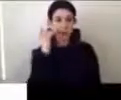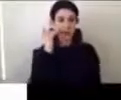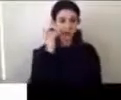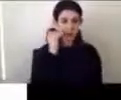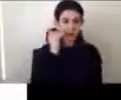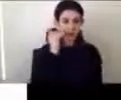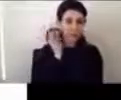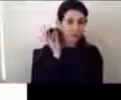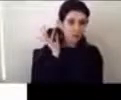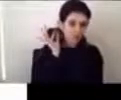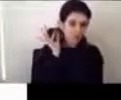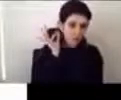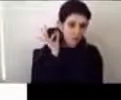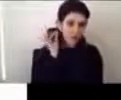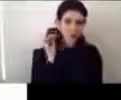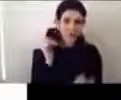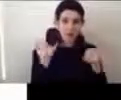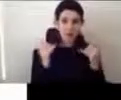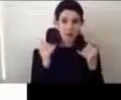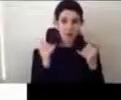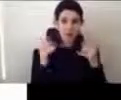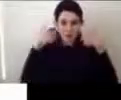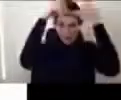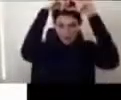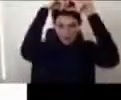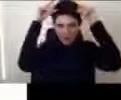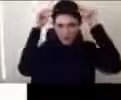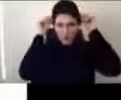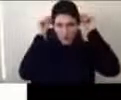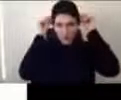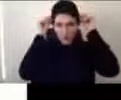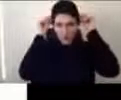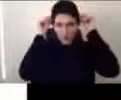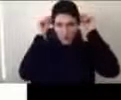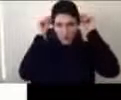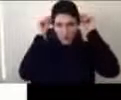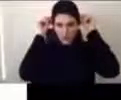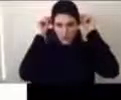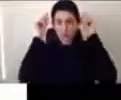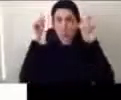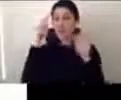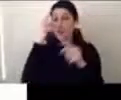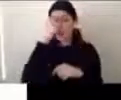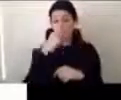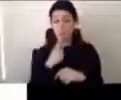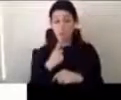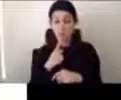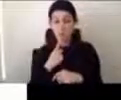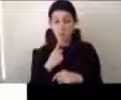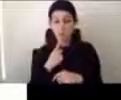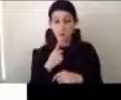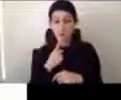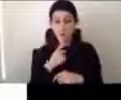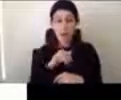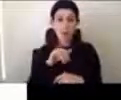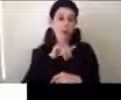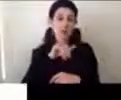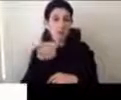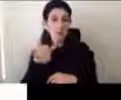pequeña, que juega a ser enfermera con su muñeca, Luego va a ser la